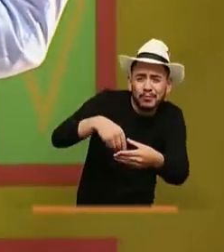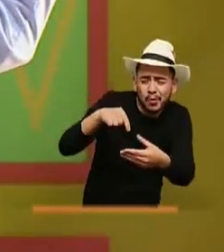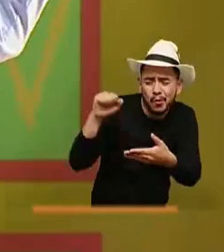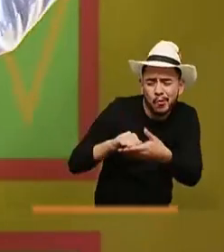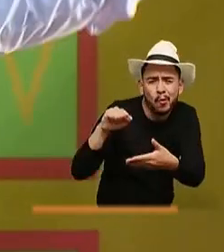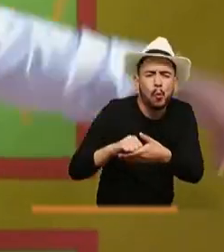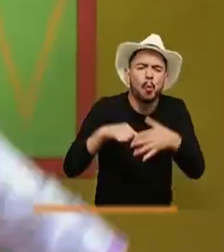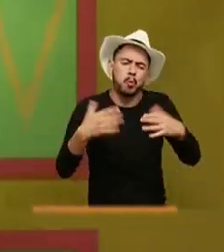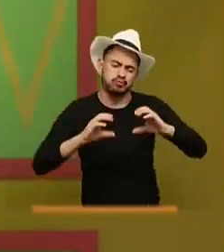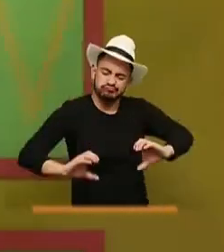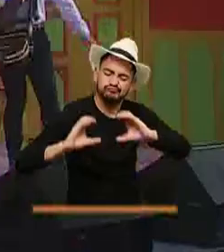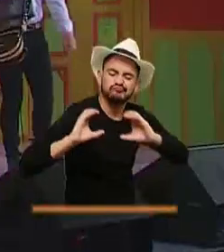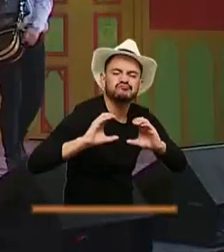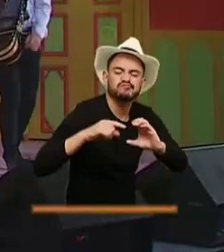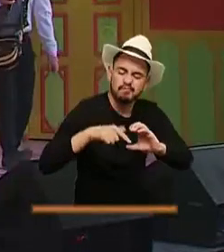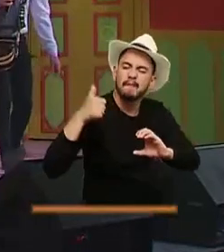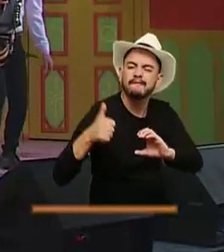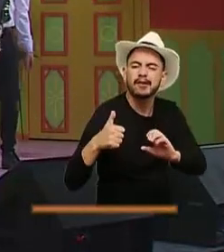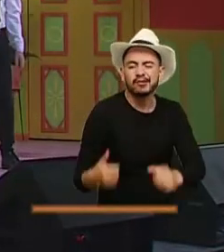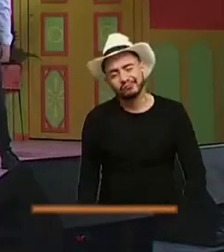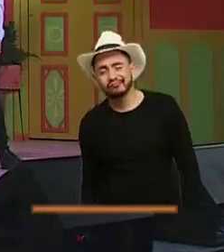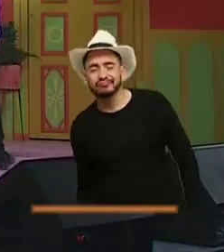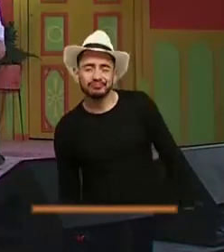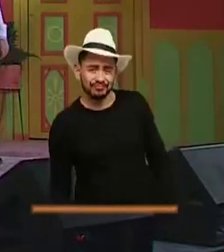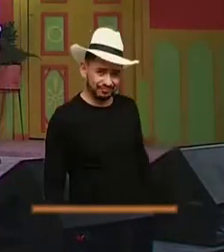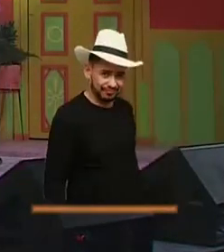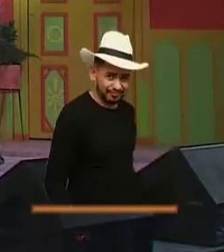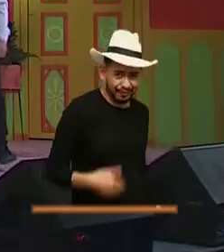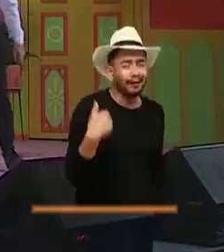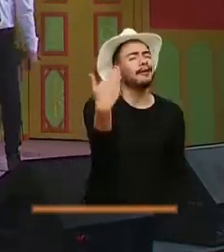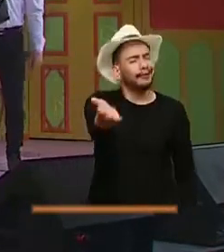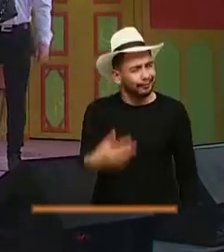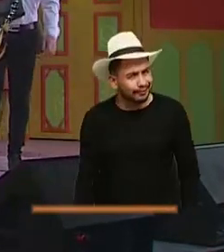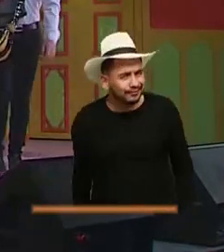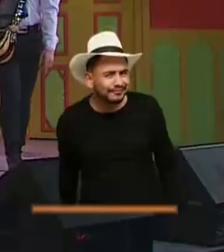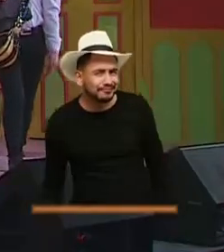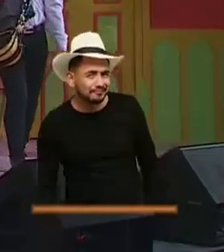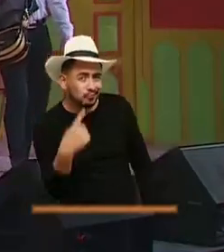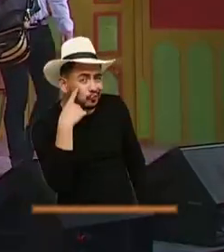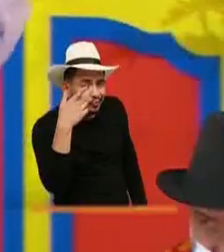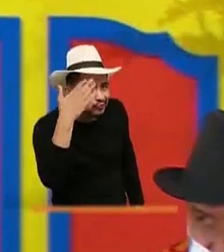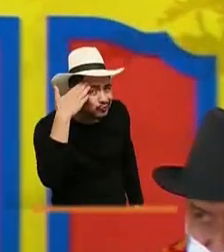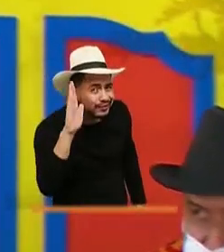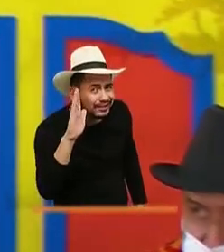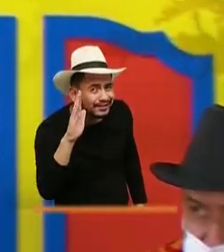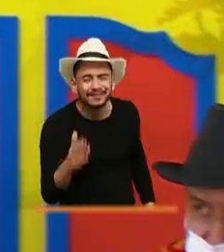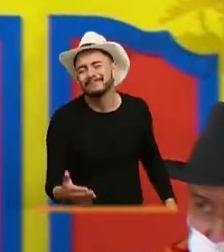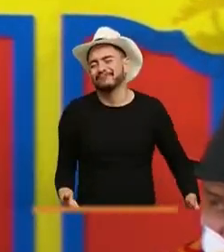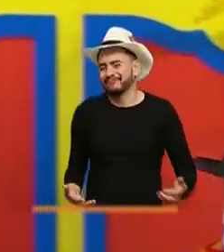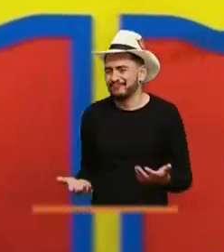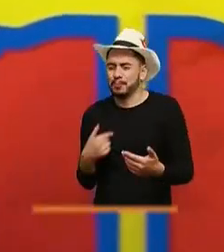lo que sea. A propósito, Pichingo, para subir el